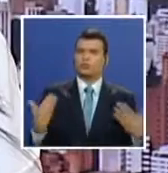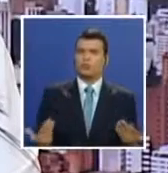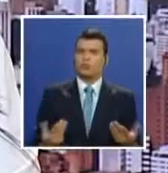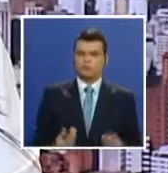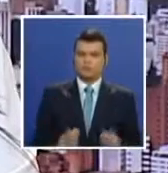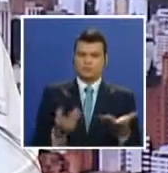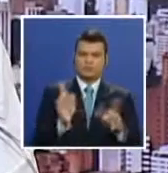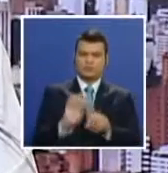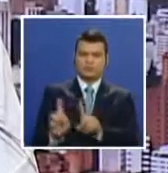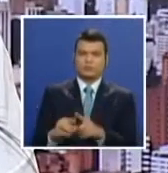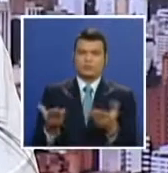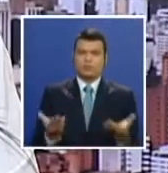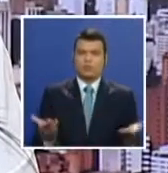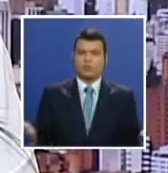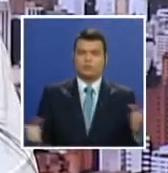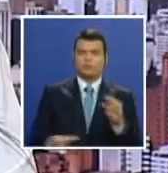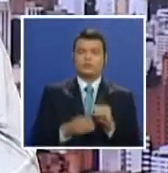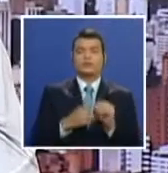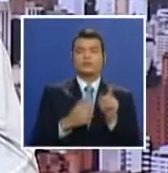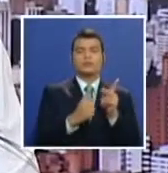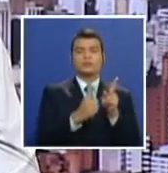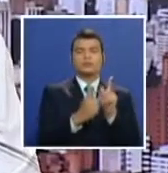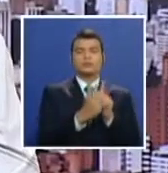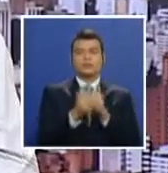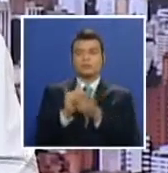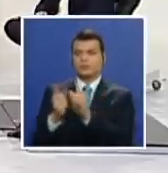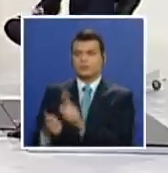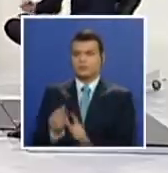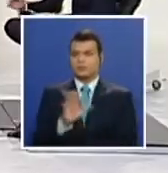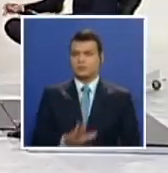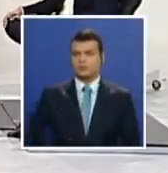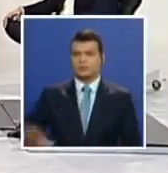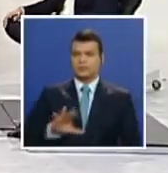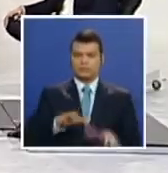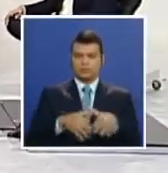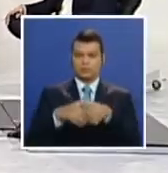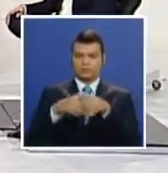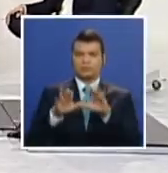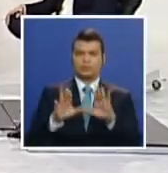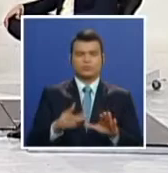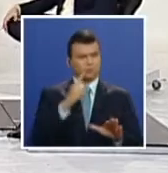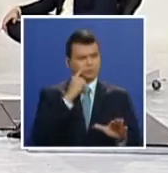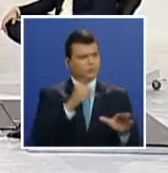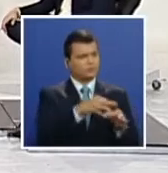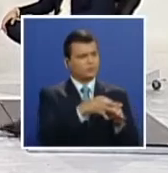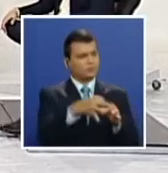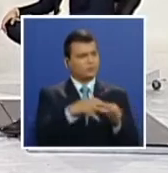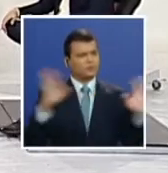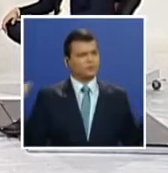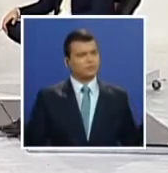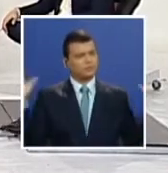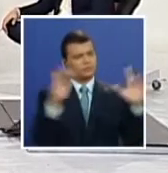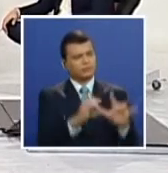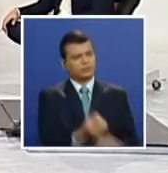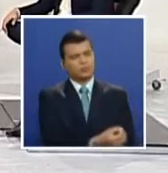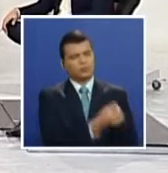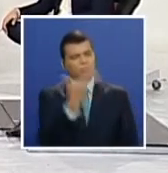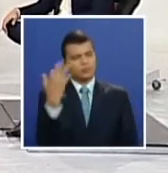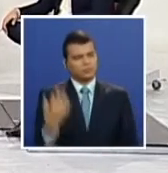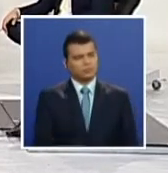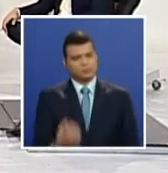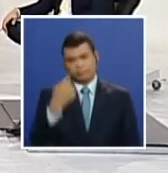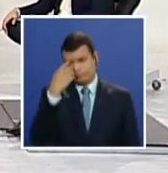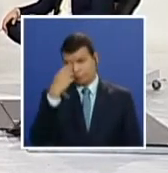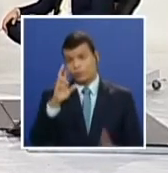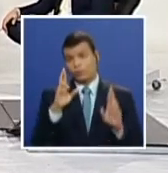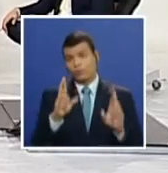y los encuentros departamentales de bandas y ganar cuantos municipios con boca de este encuentro departamental bueno nos gustaría que